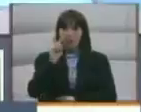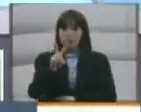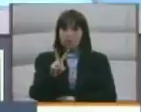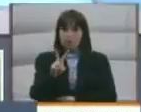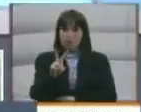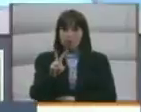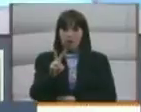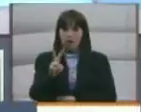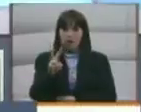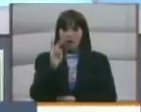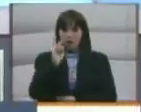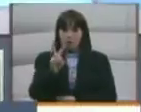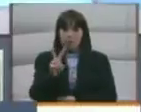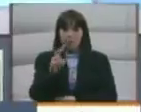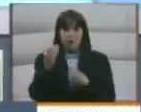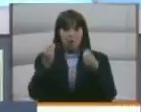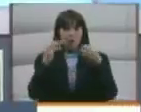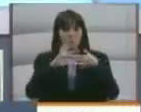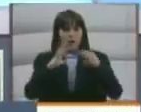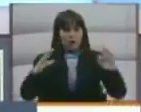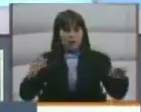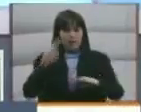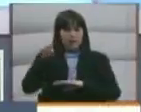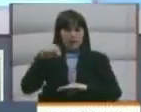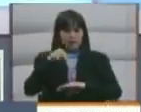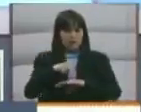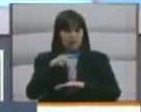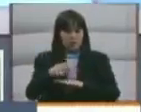de presenciar poco hace.